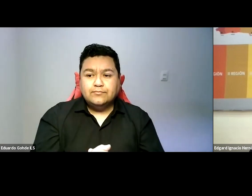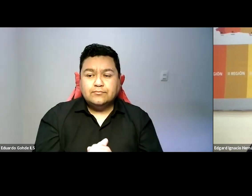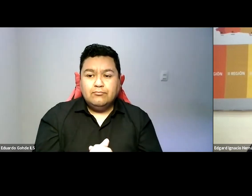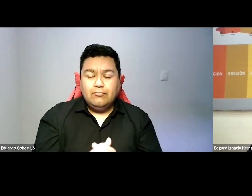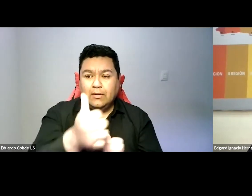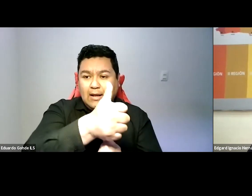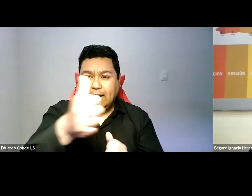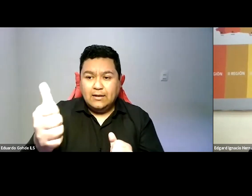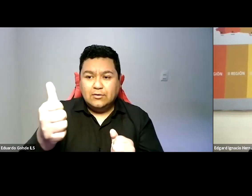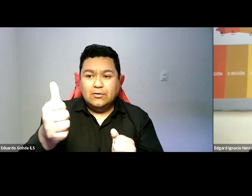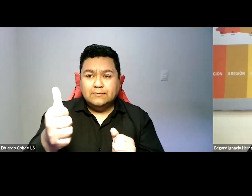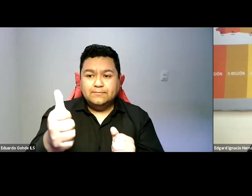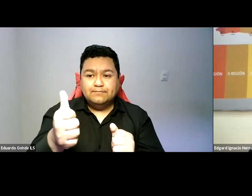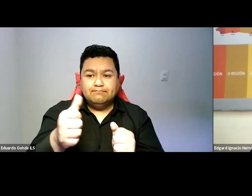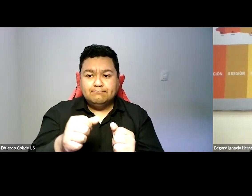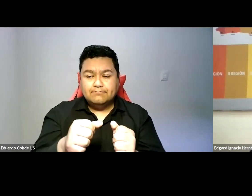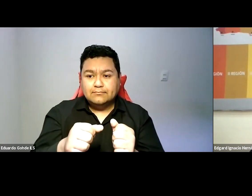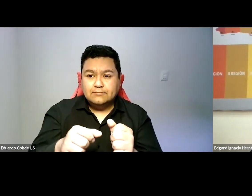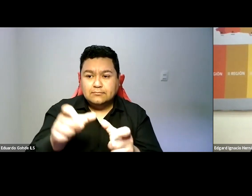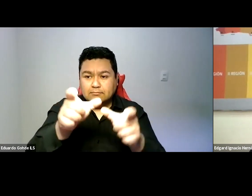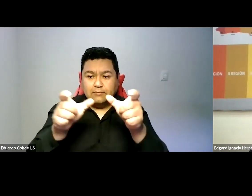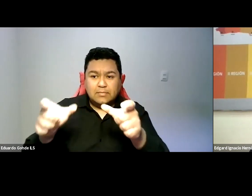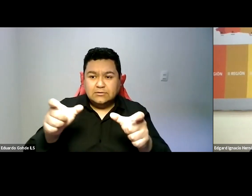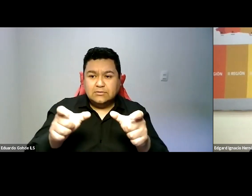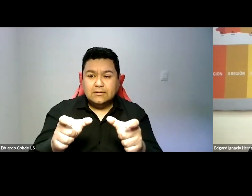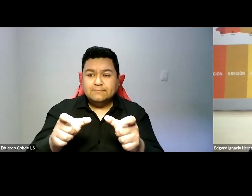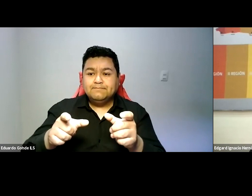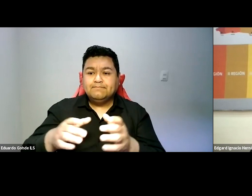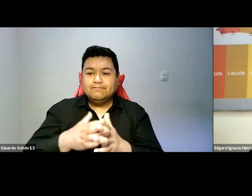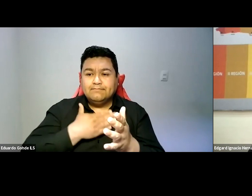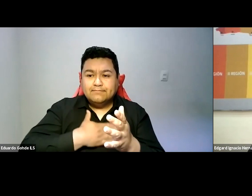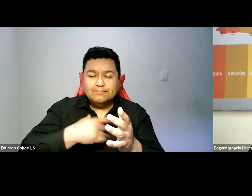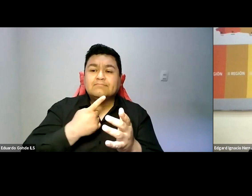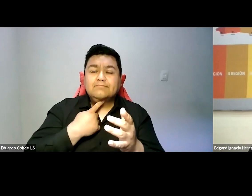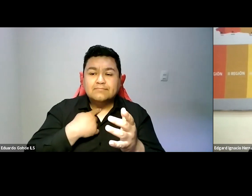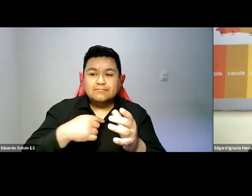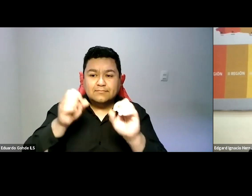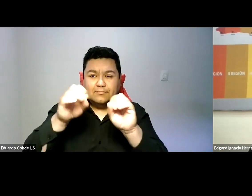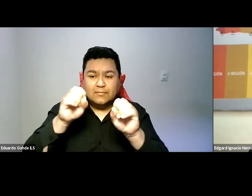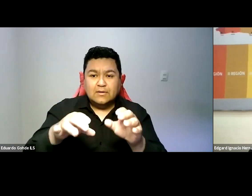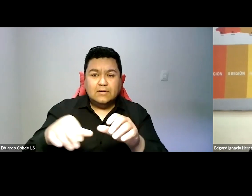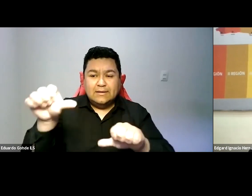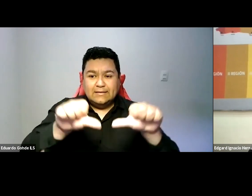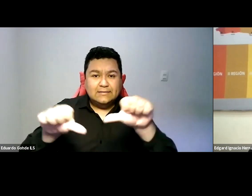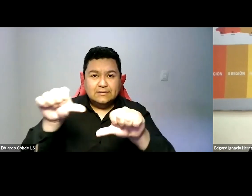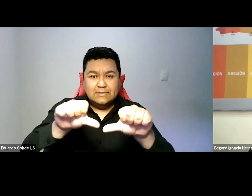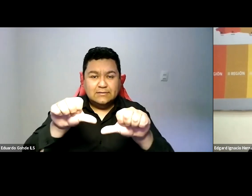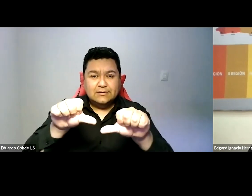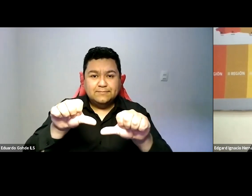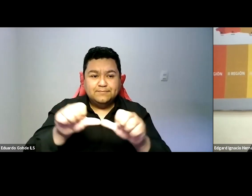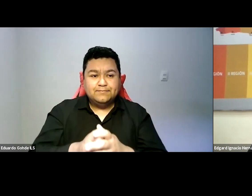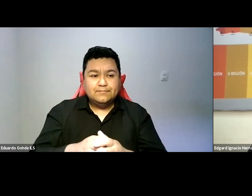general, quienes nos acompañan, visitas, interesados en el ámbito de la educación en ciencia, bienvenidos y bienvenidas a este Congreso Nacional